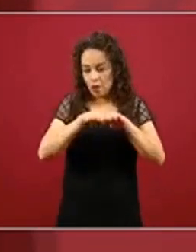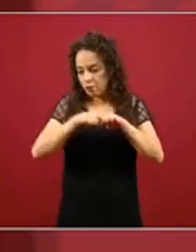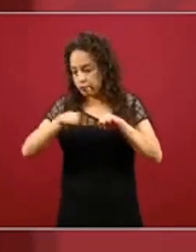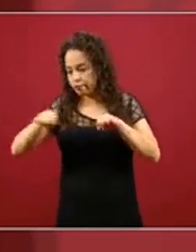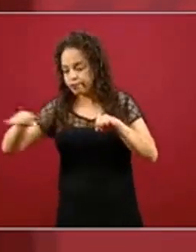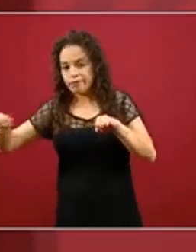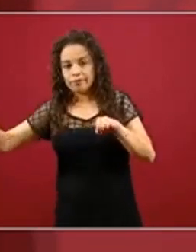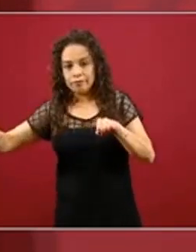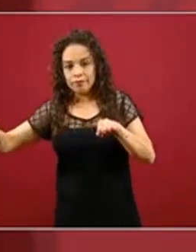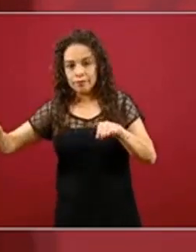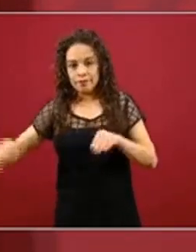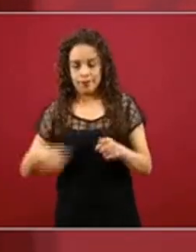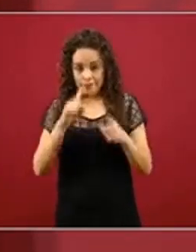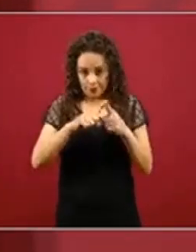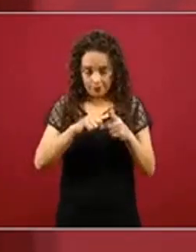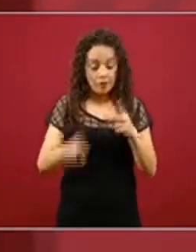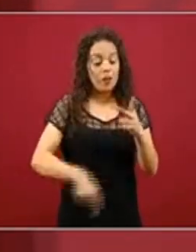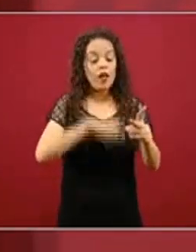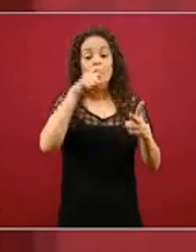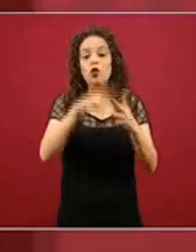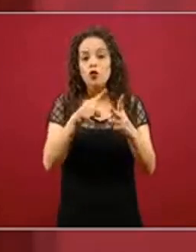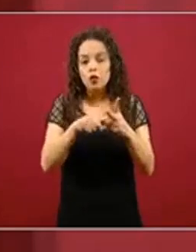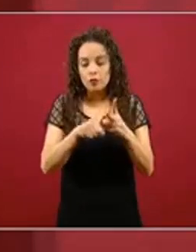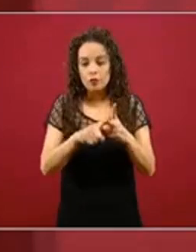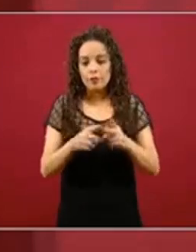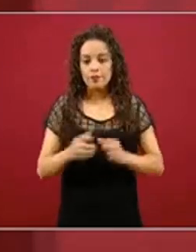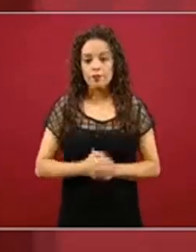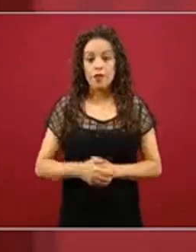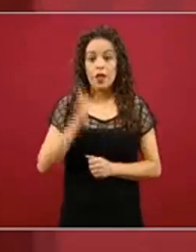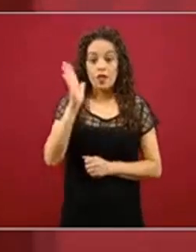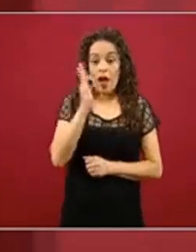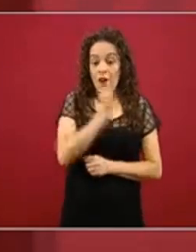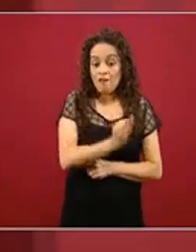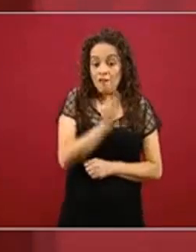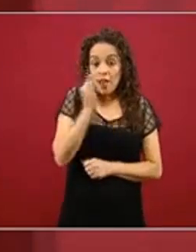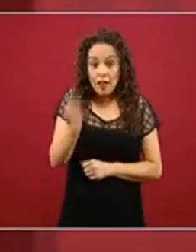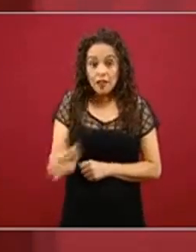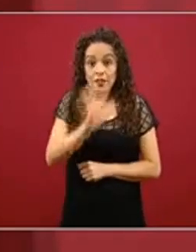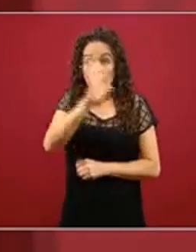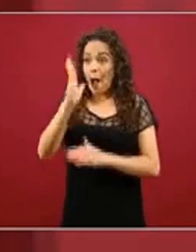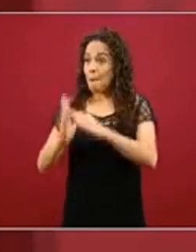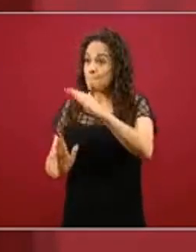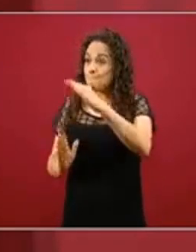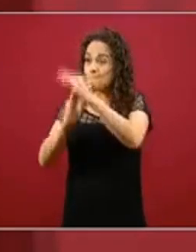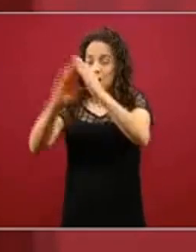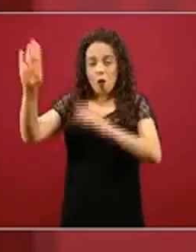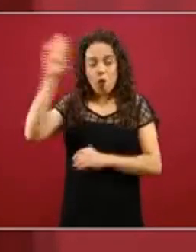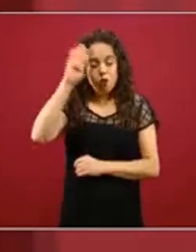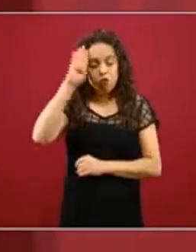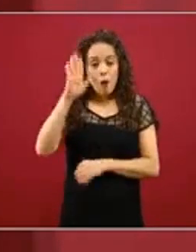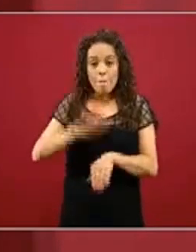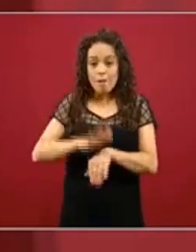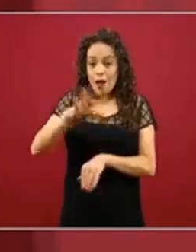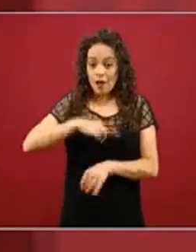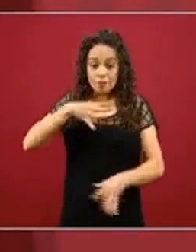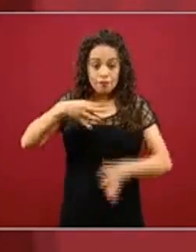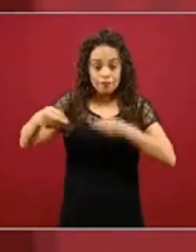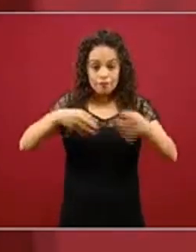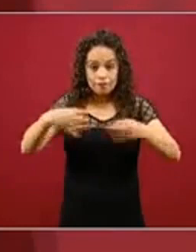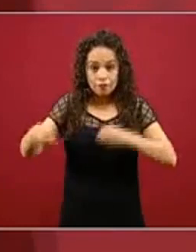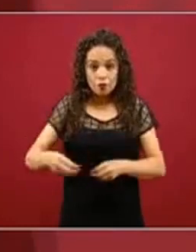Objetivo 2, que la llegada del pico, la fecha en la que se llega al punto máximo, no ocurra muy